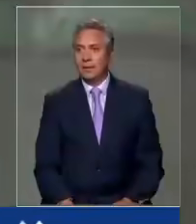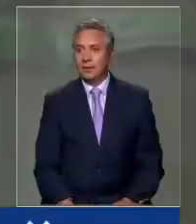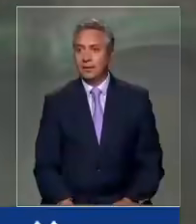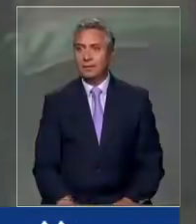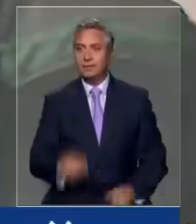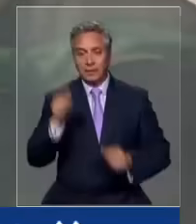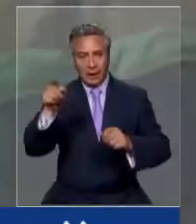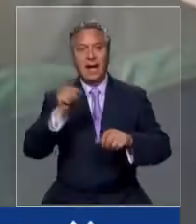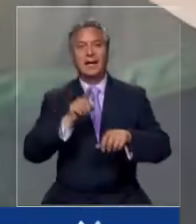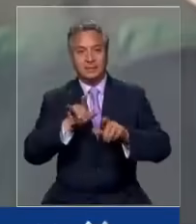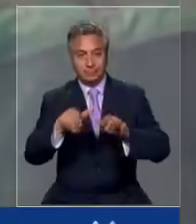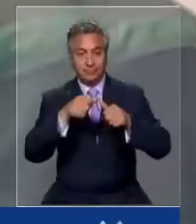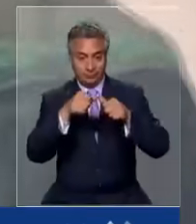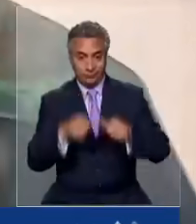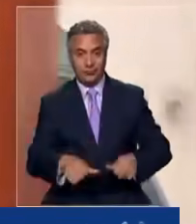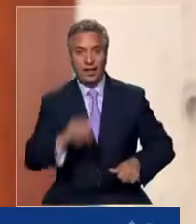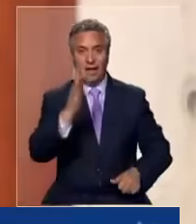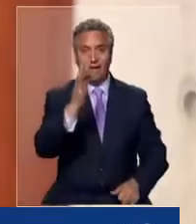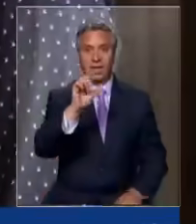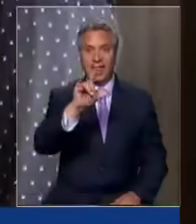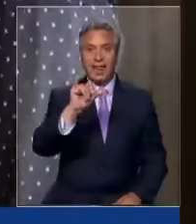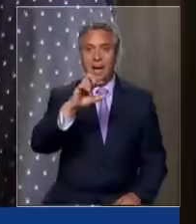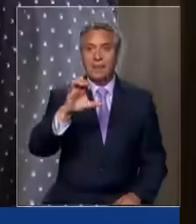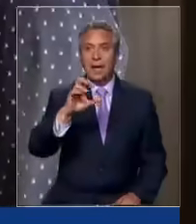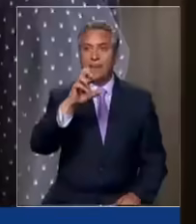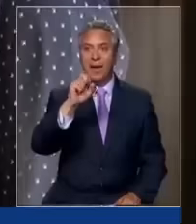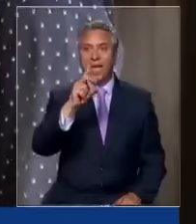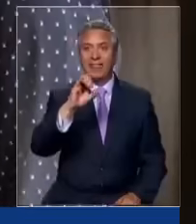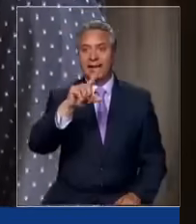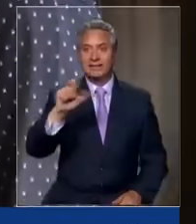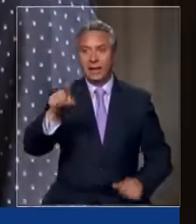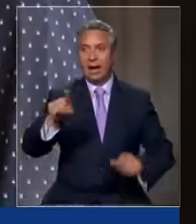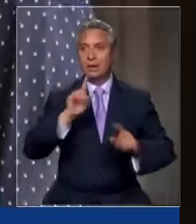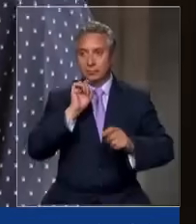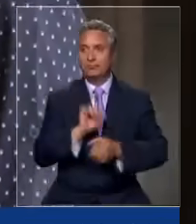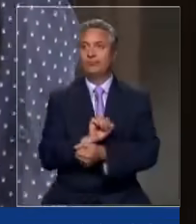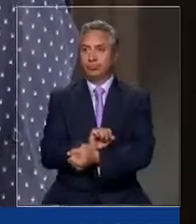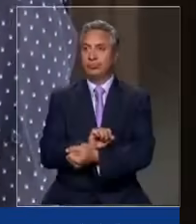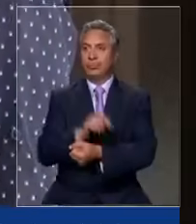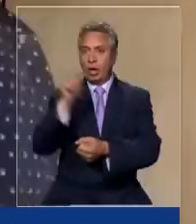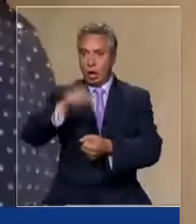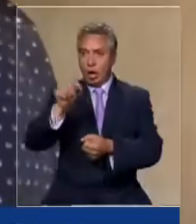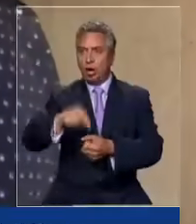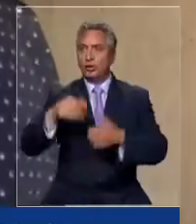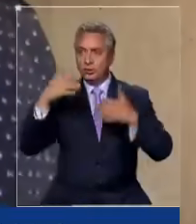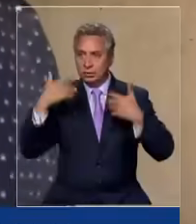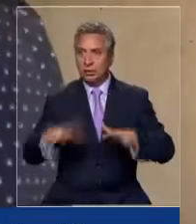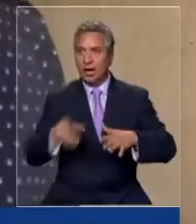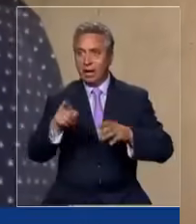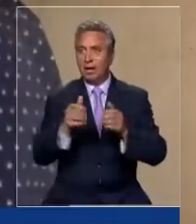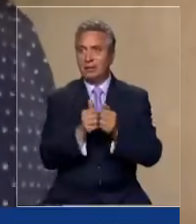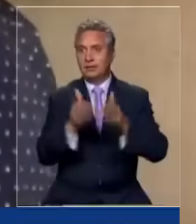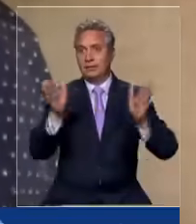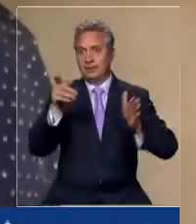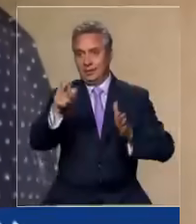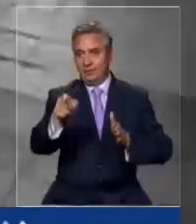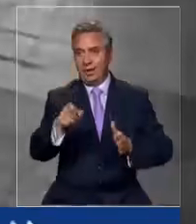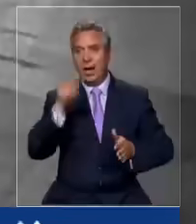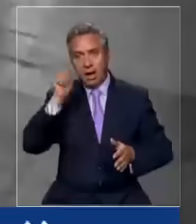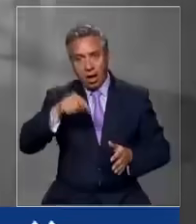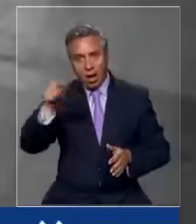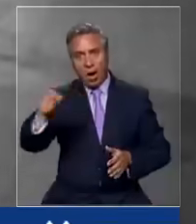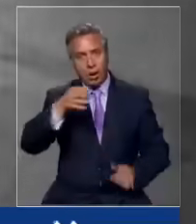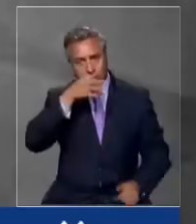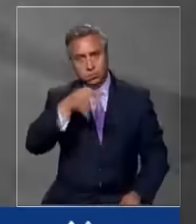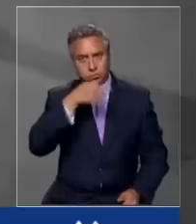Ese fue el tiempo que Felipe Padilla estuvo en prisión preventiva y hoy recupera su libertad parcialmente, decidiendo contar